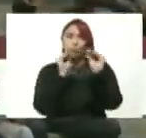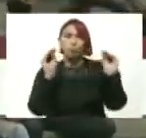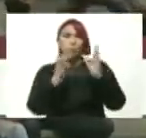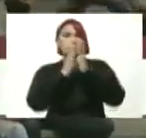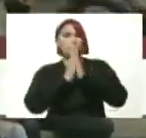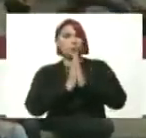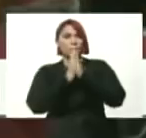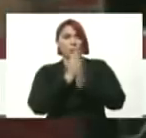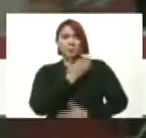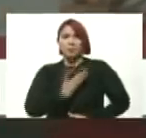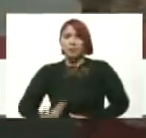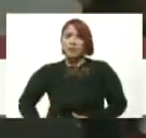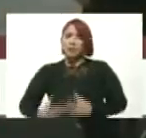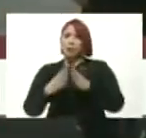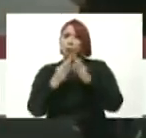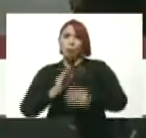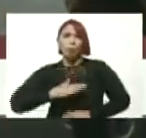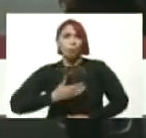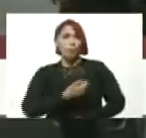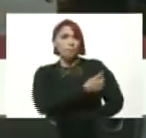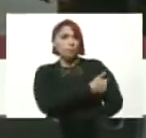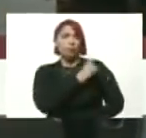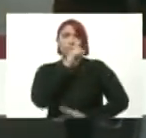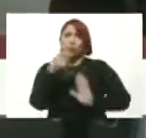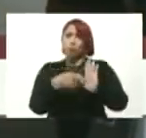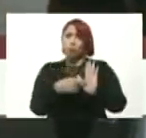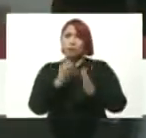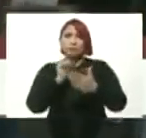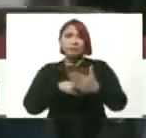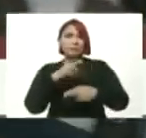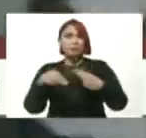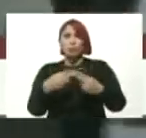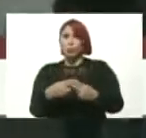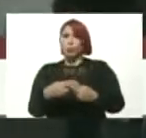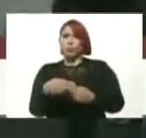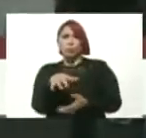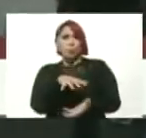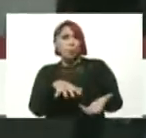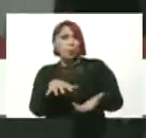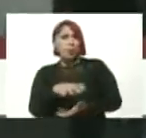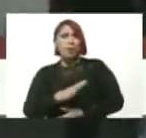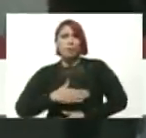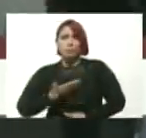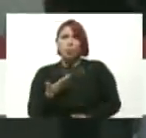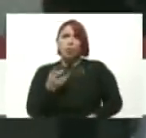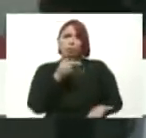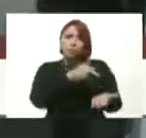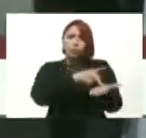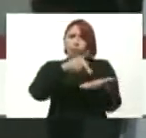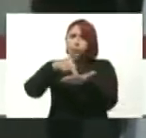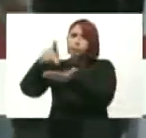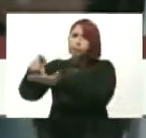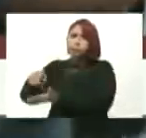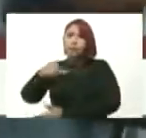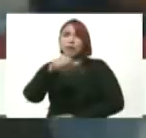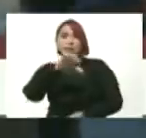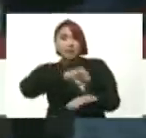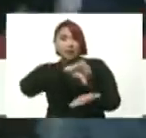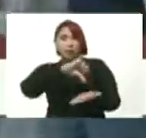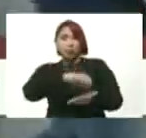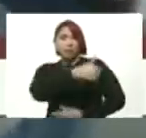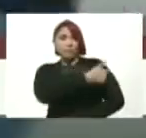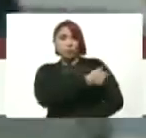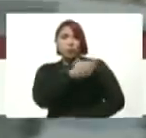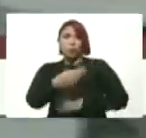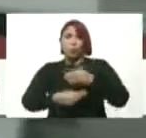presidenta que todos podamos vacunar nos sin ningún tipo de distinción que vayan a los centros de vacunación y